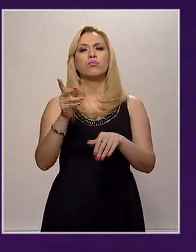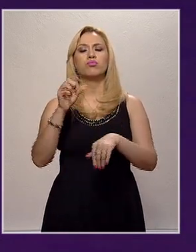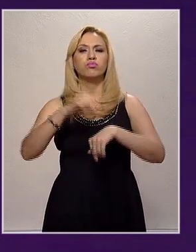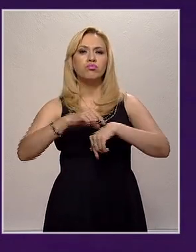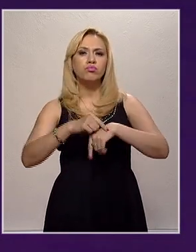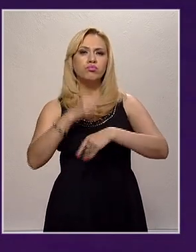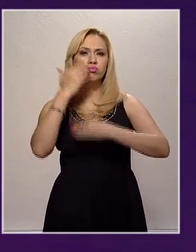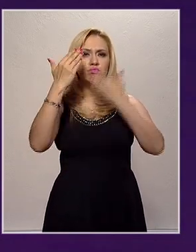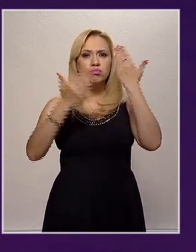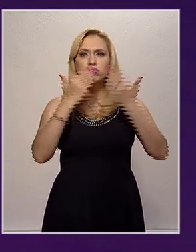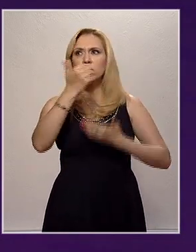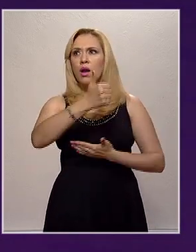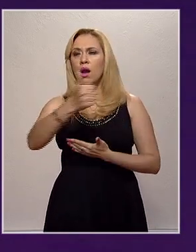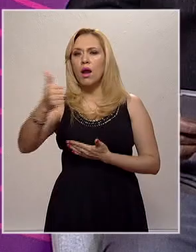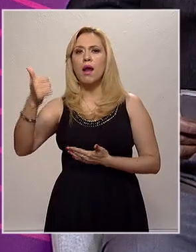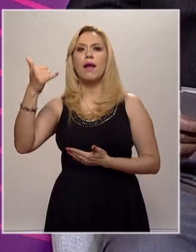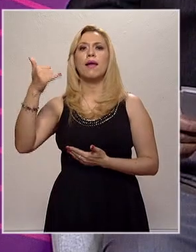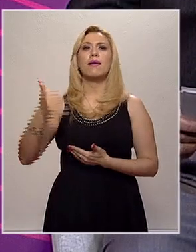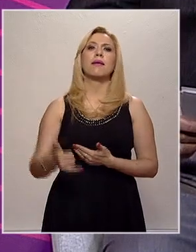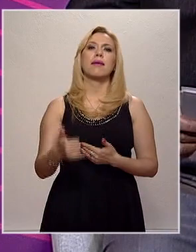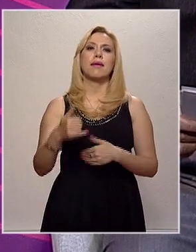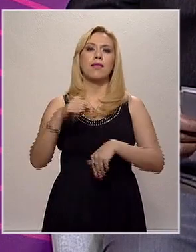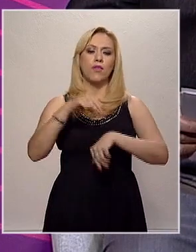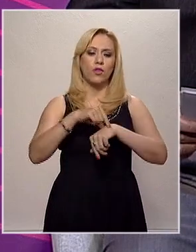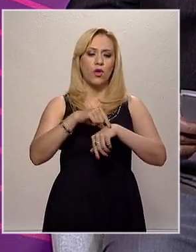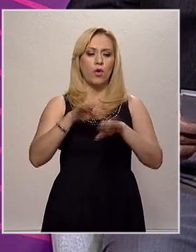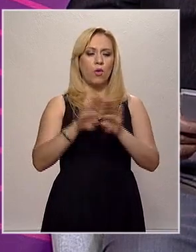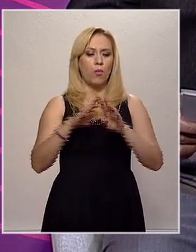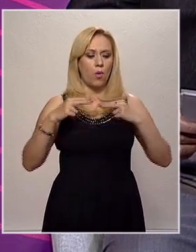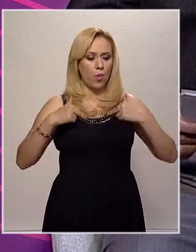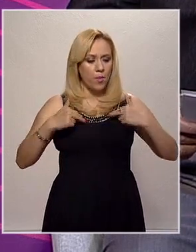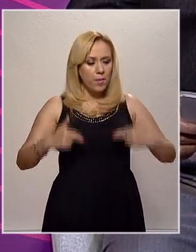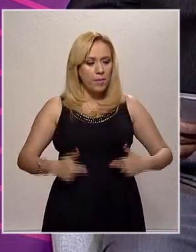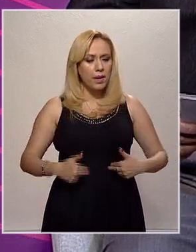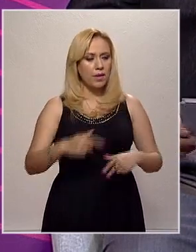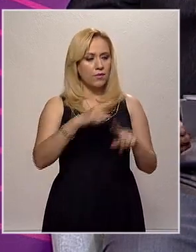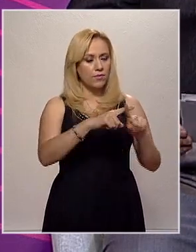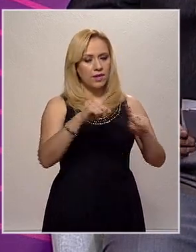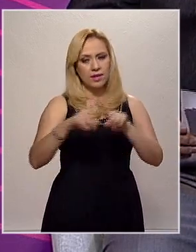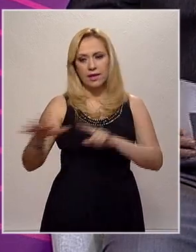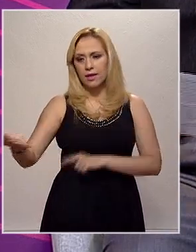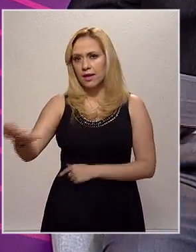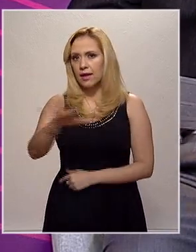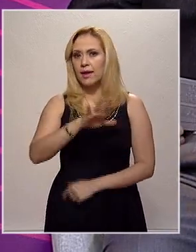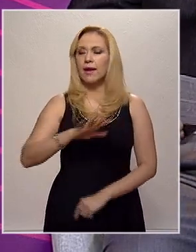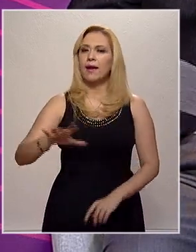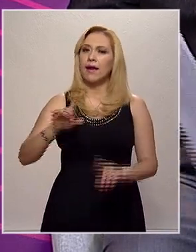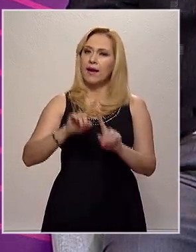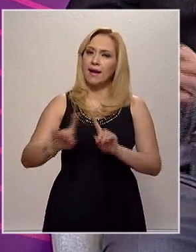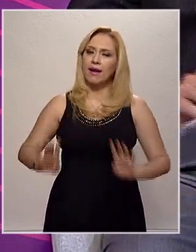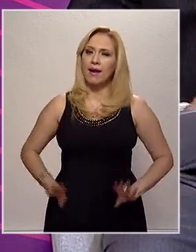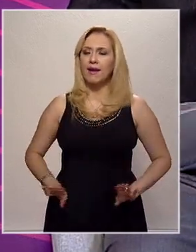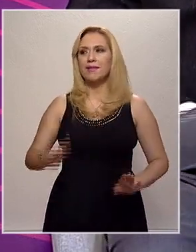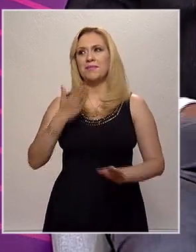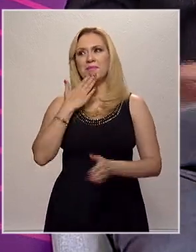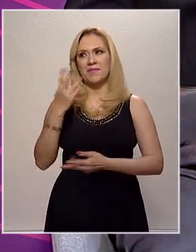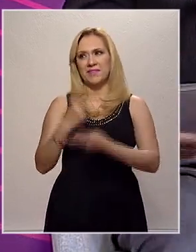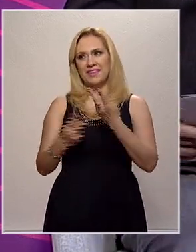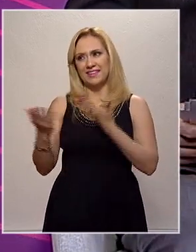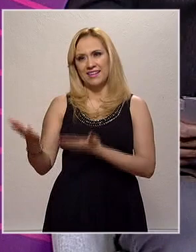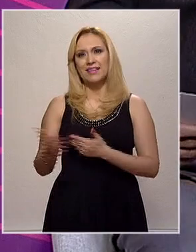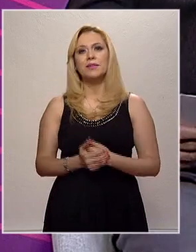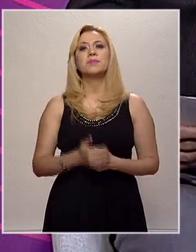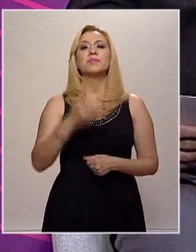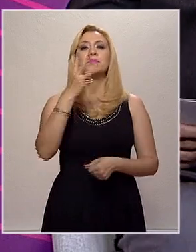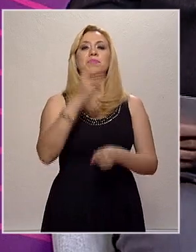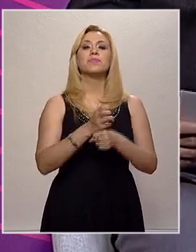la deshumanización de la medicina. Es investigadora del UNAM en Salud Pública y Sociología Médica. Bienvenida, doctora. Gracias. En